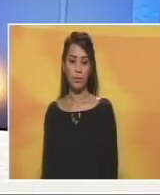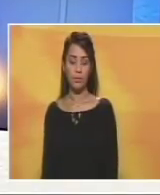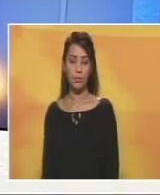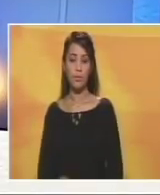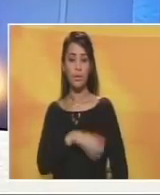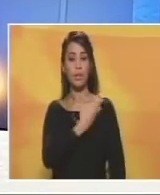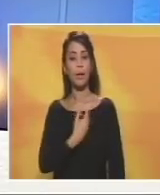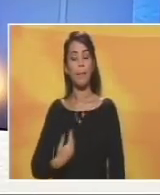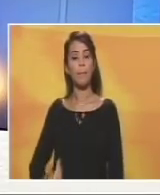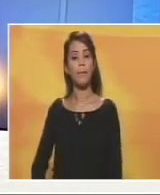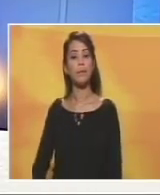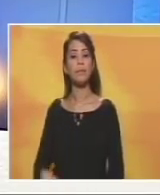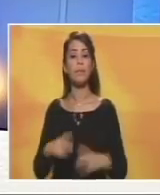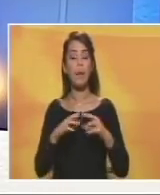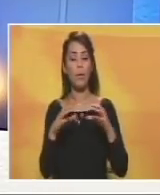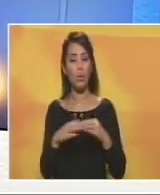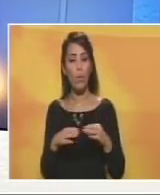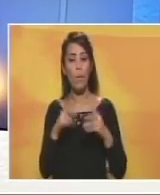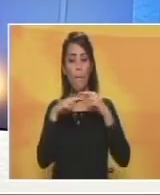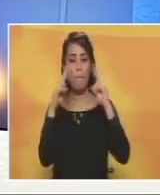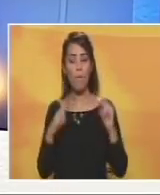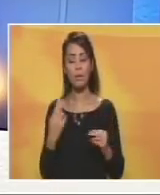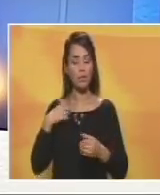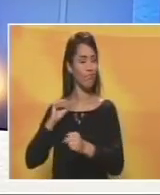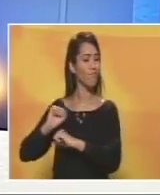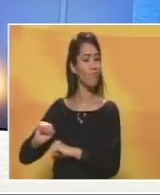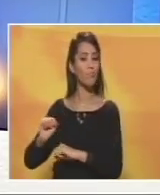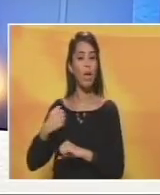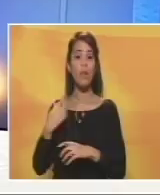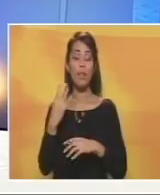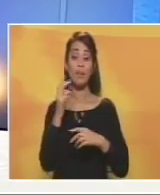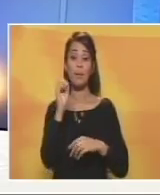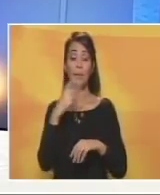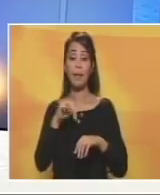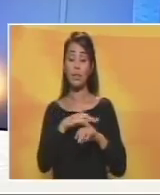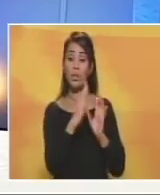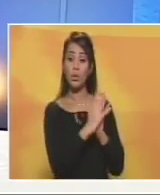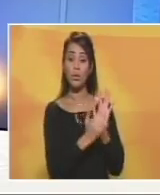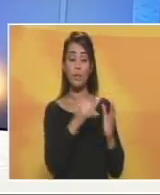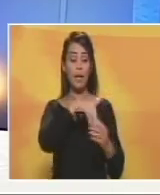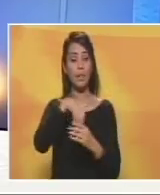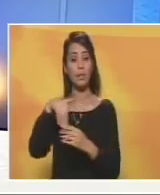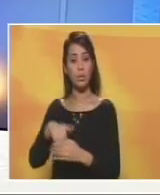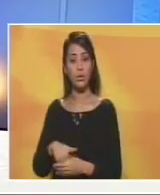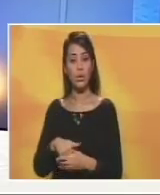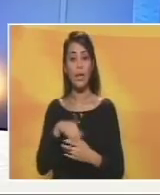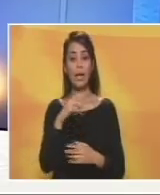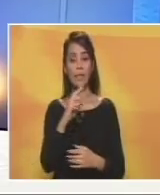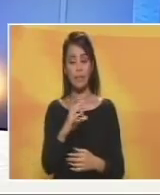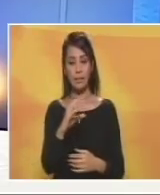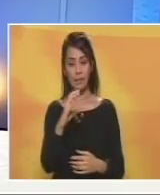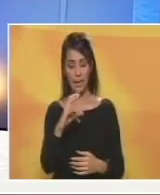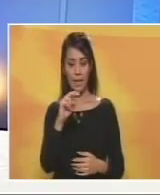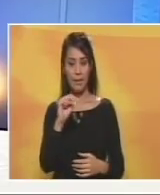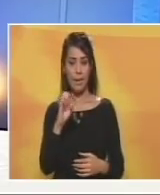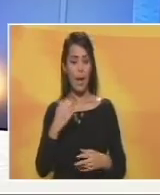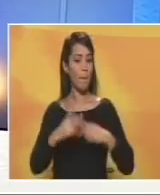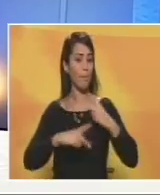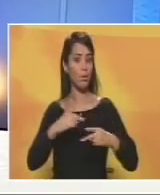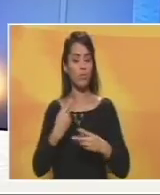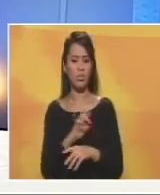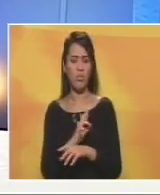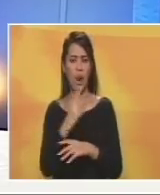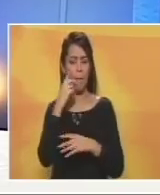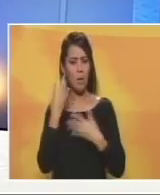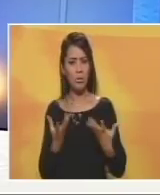El presidente del Partido Puente, Irán Gaviria, rechazó el llamado de la Asamblea Nacional Constituyente de Elecciones a través del CNE por considerarlo un proceso apresurado y